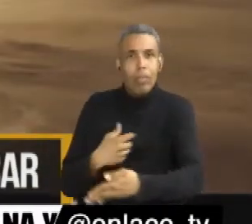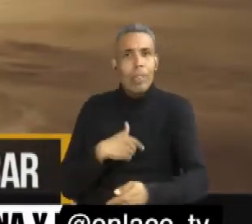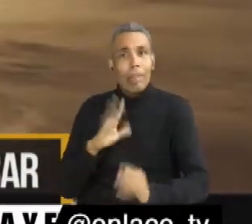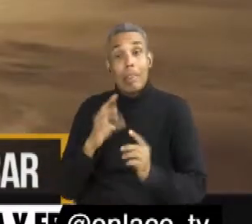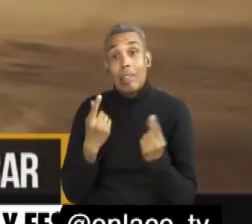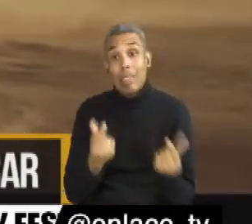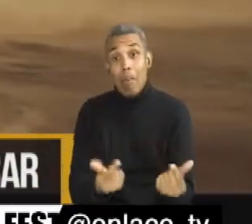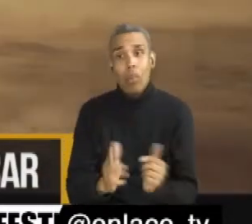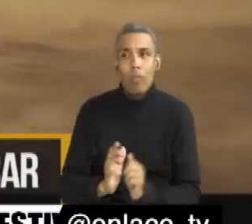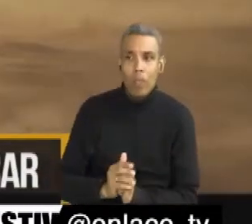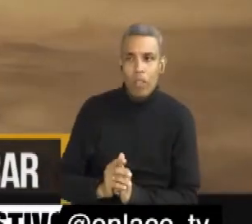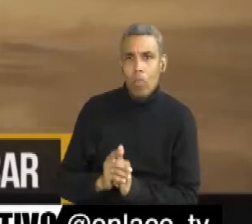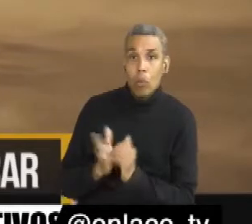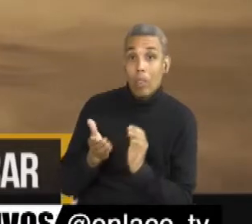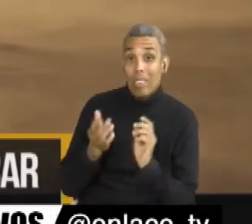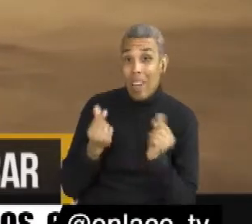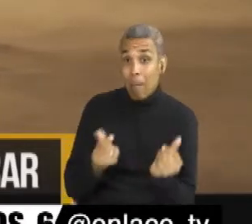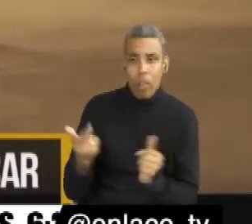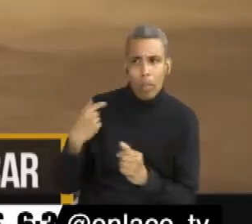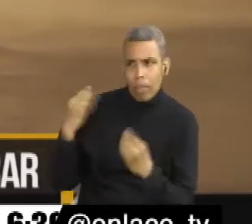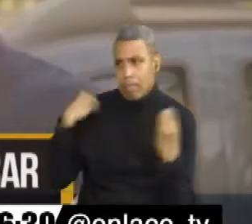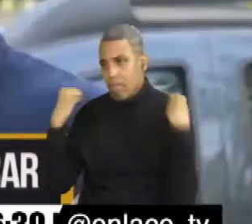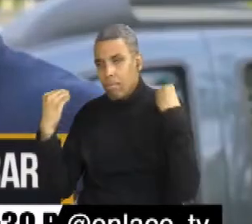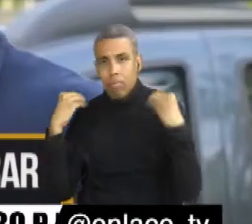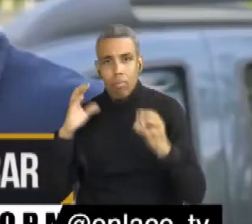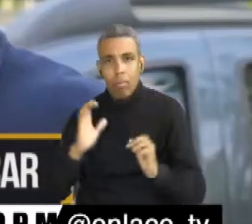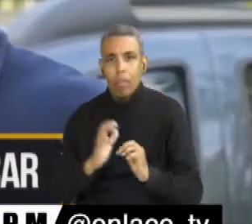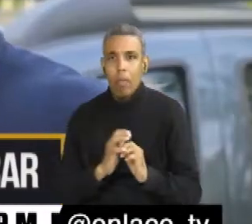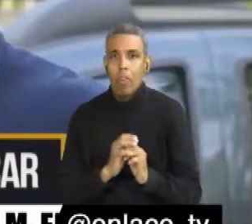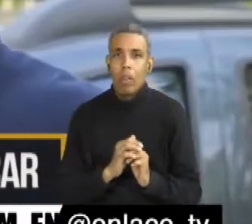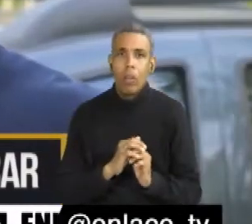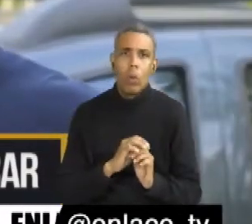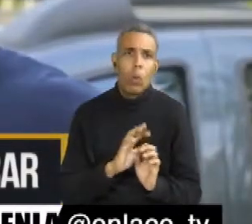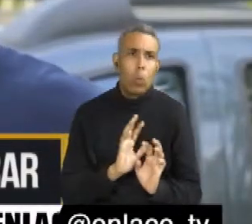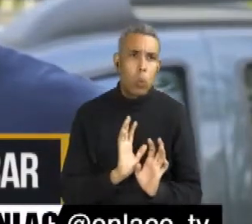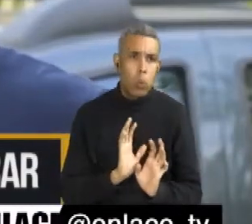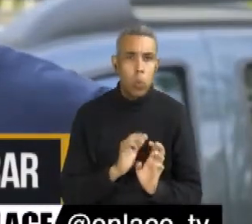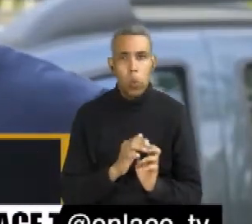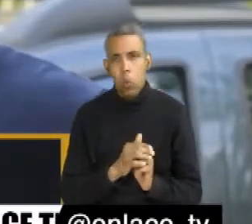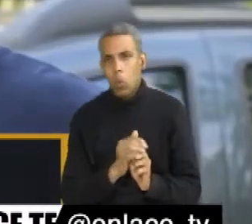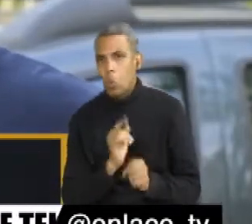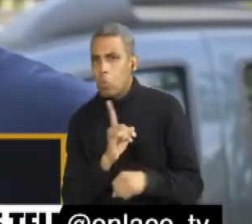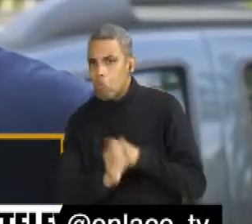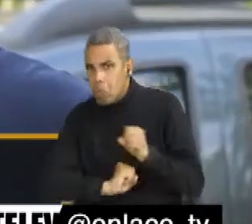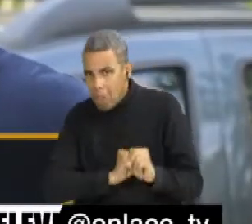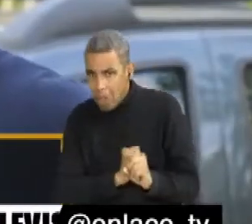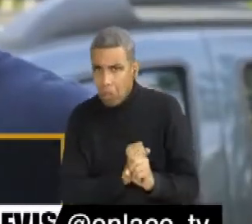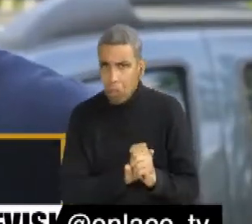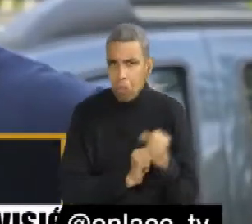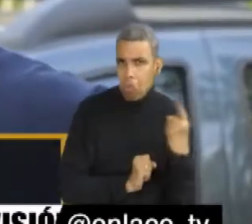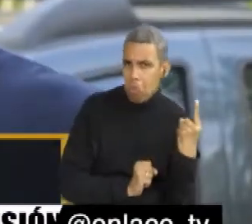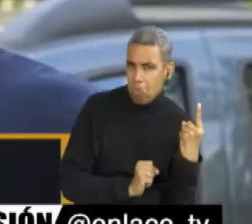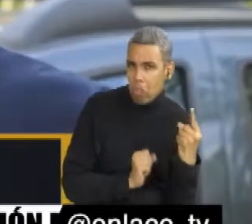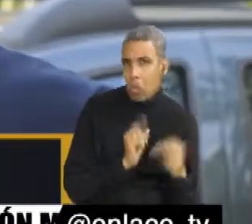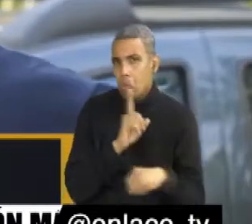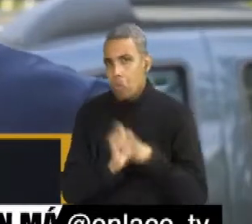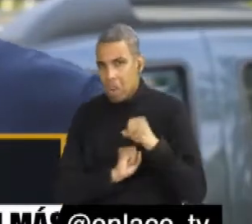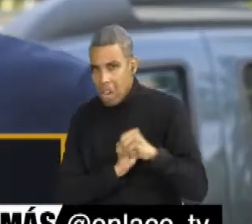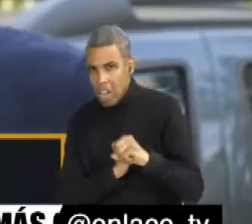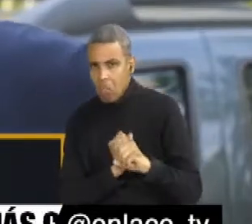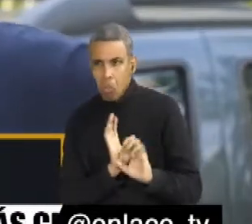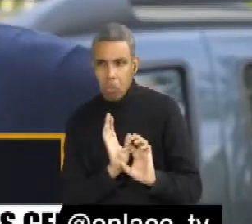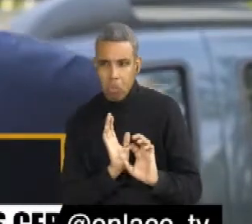son cortos. Entonces hay años en que uno logra trabajar en 4 películas, años en los que solamente uno logra trabajar en una.